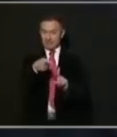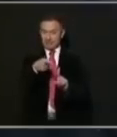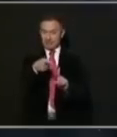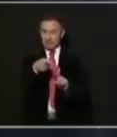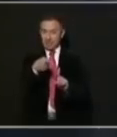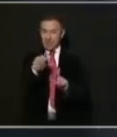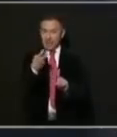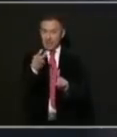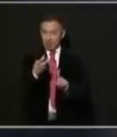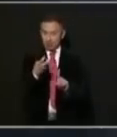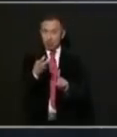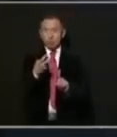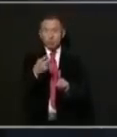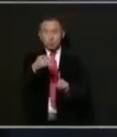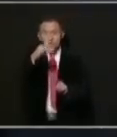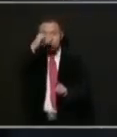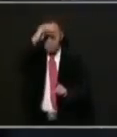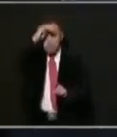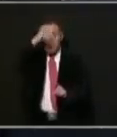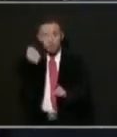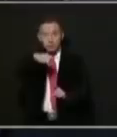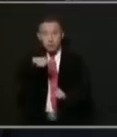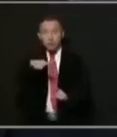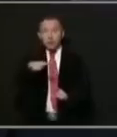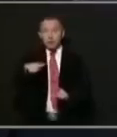no van a aumentar los impuestos